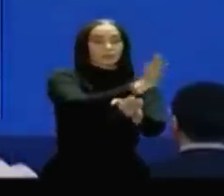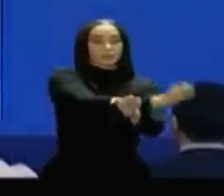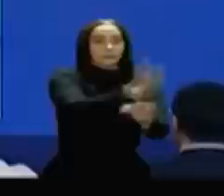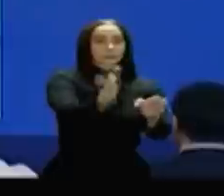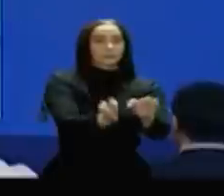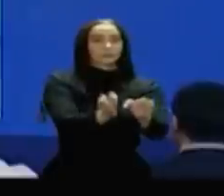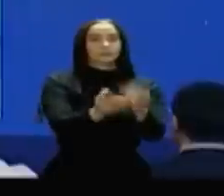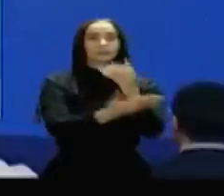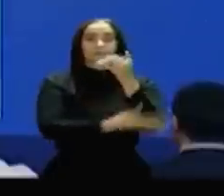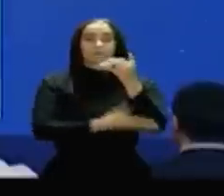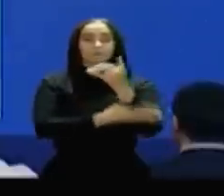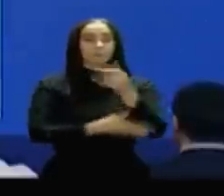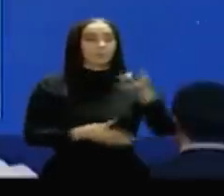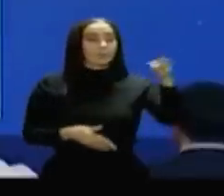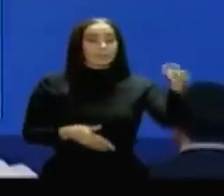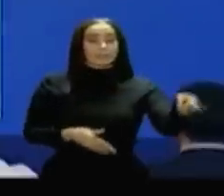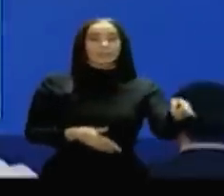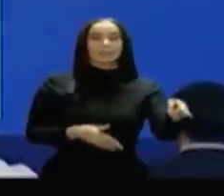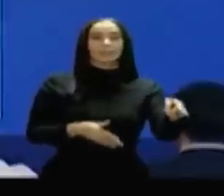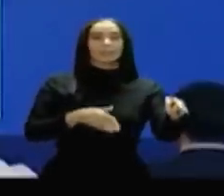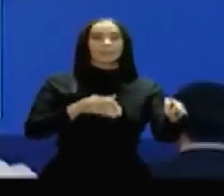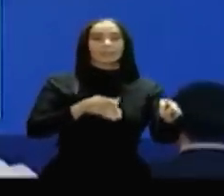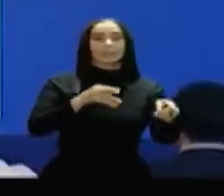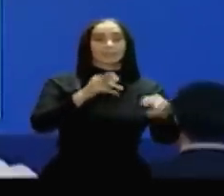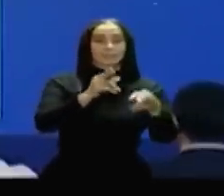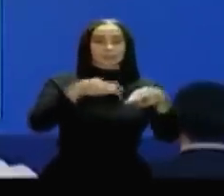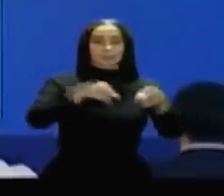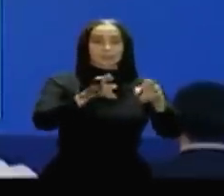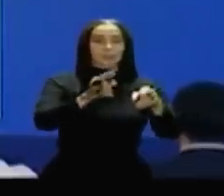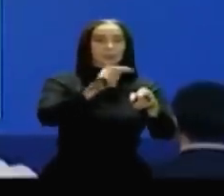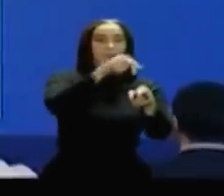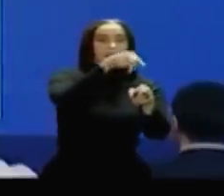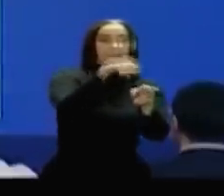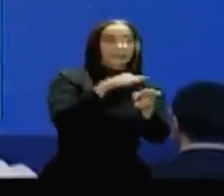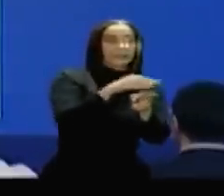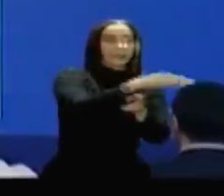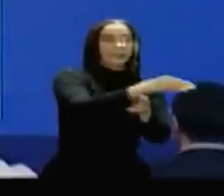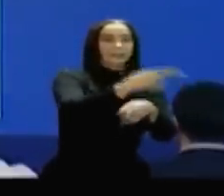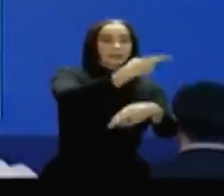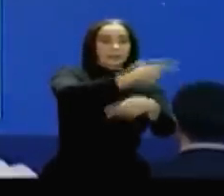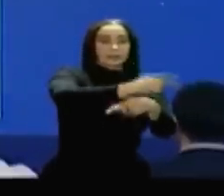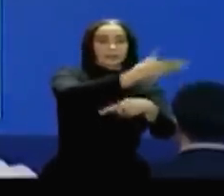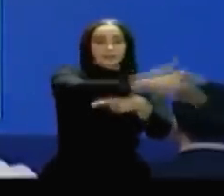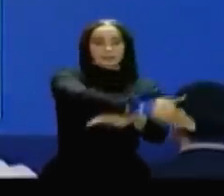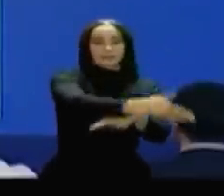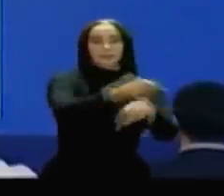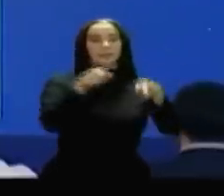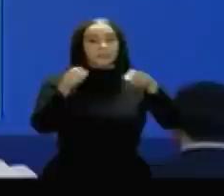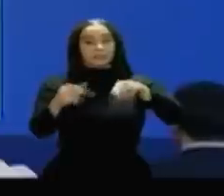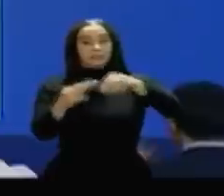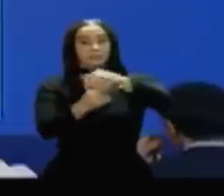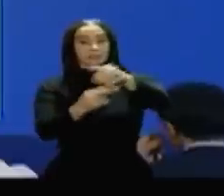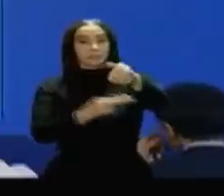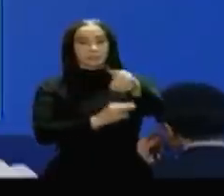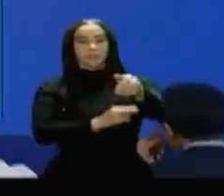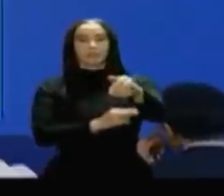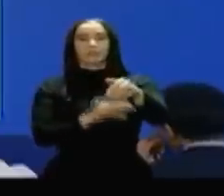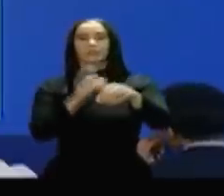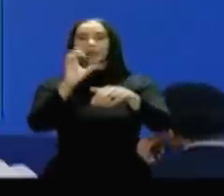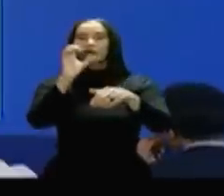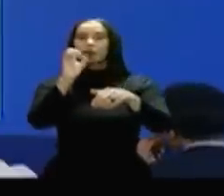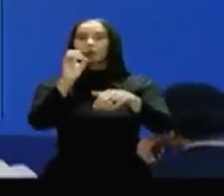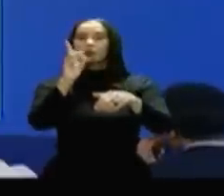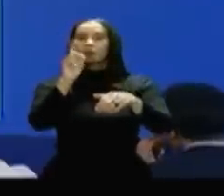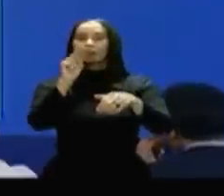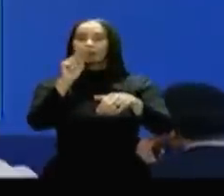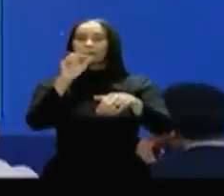pleplosa, gente que te diga las cosas como son, porque los datos son importantes, por más que uno vea y escuche, más maroma que